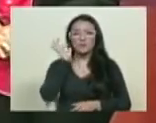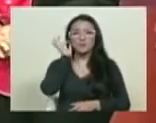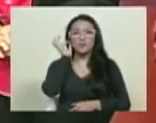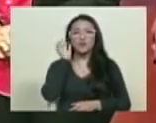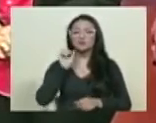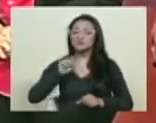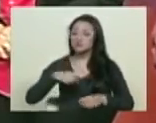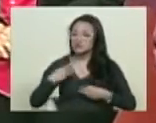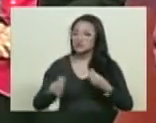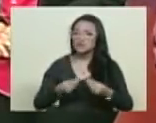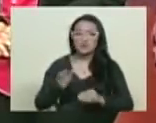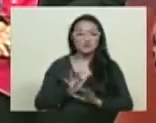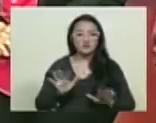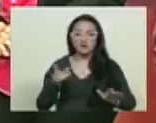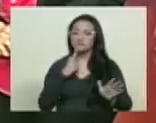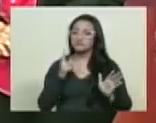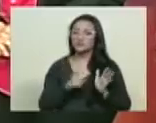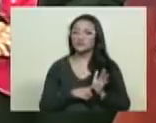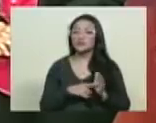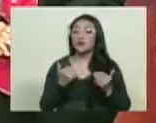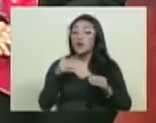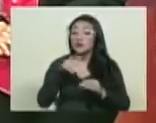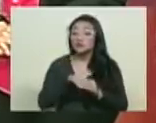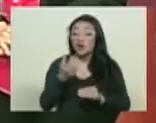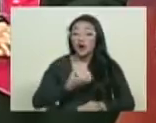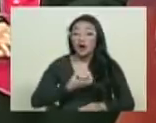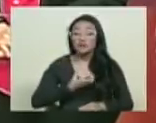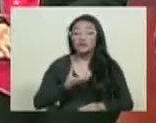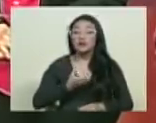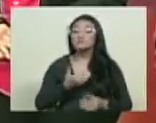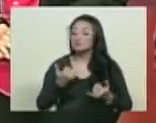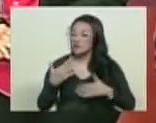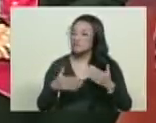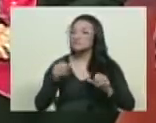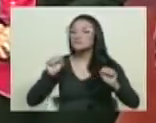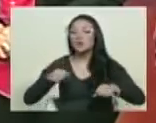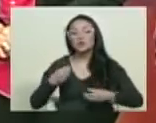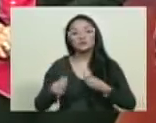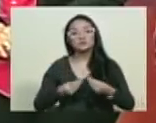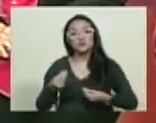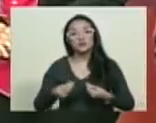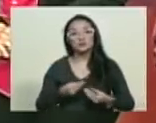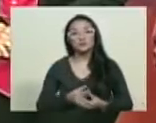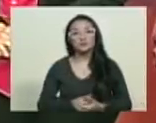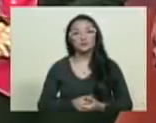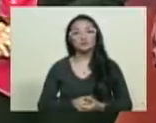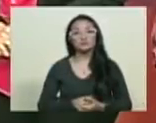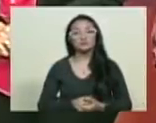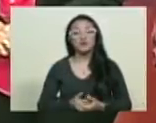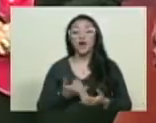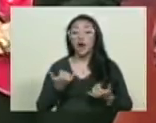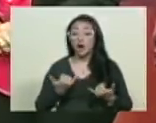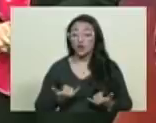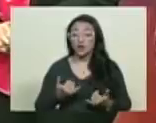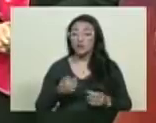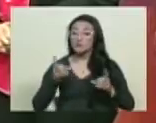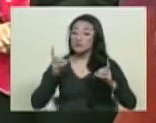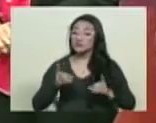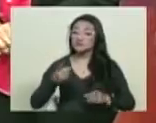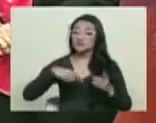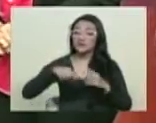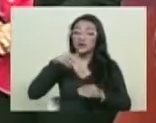hicimos iremos a elecciones de alcalde alcaldesa lo hicimos e iremos cuando lo decidan